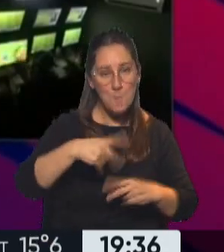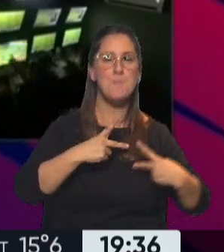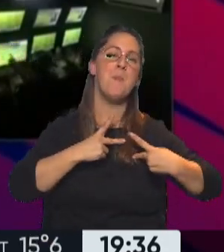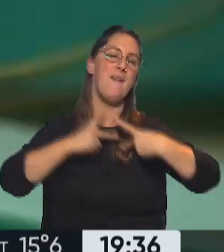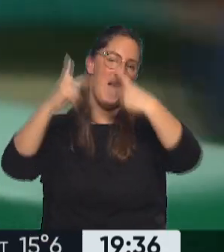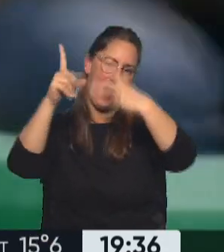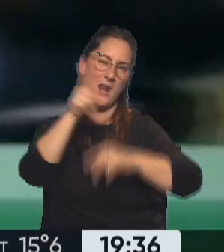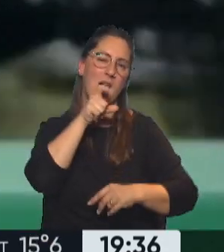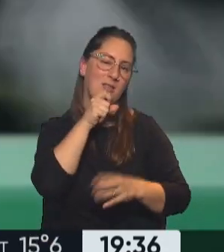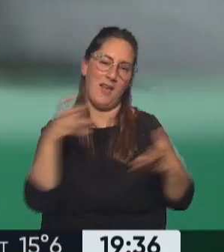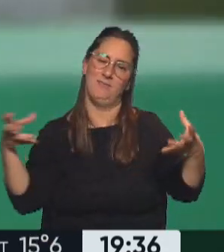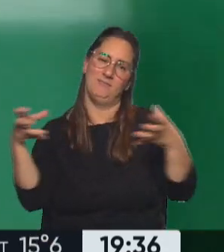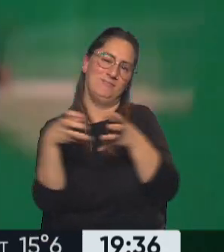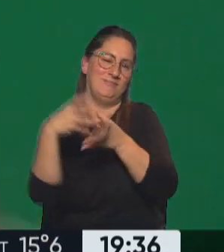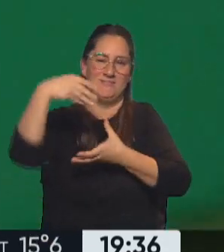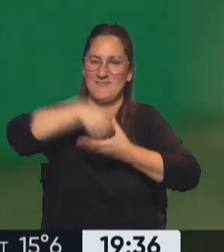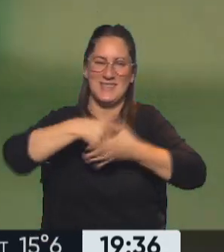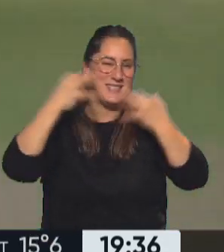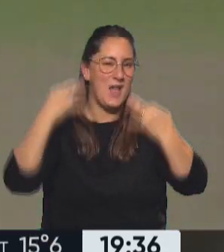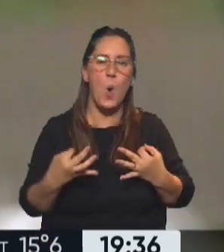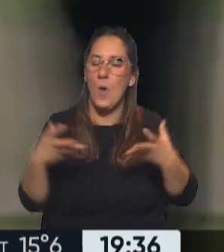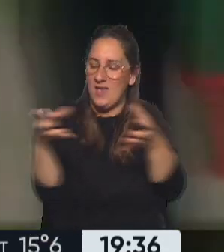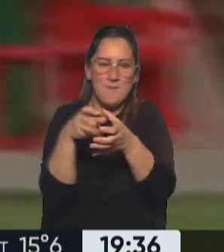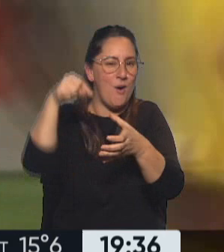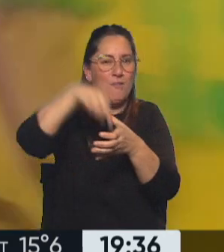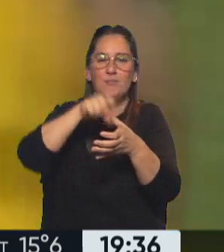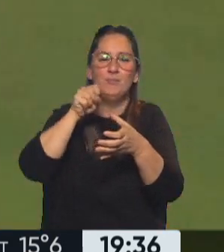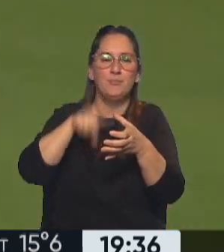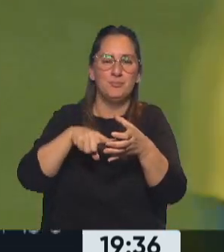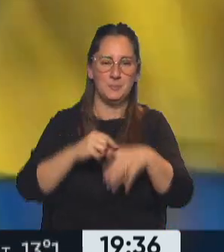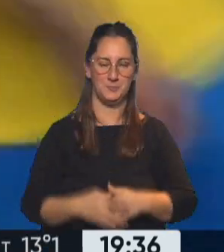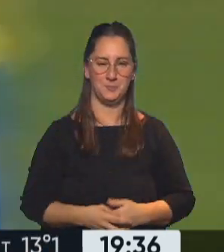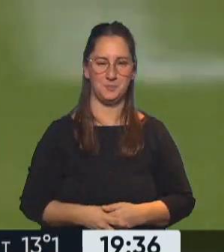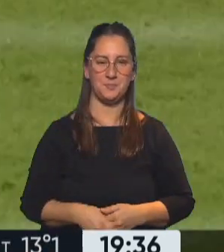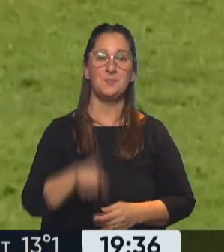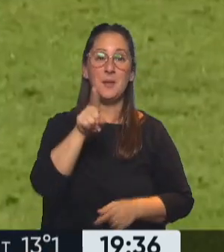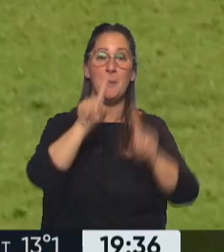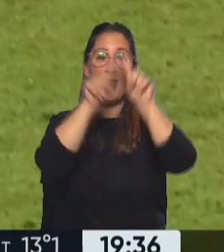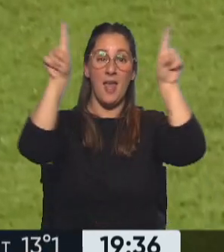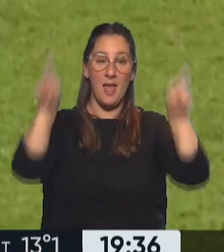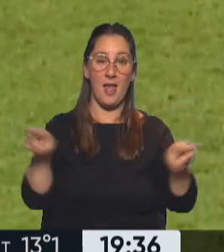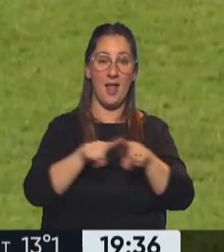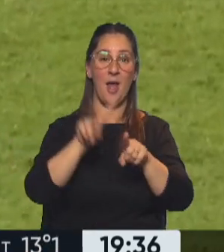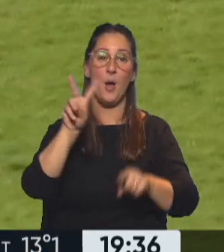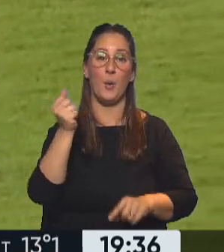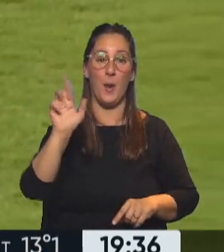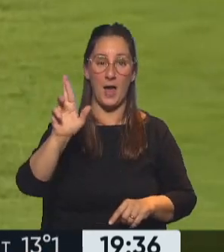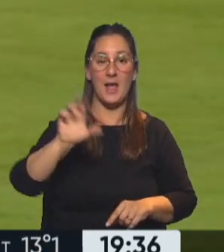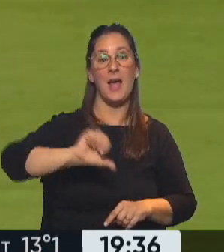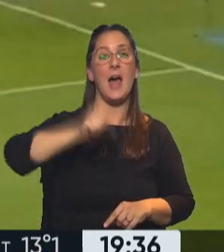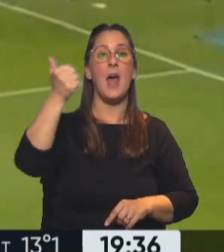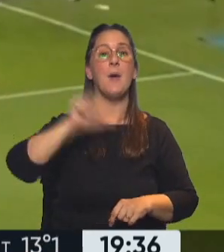ellos, seguro, porque es parte de este grupo. Mira cómo pide. Sí, el VAR, porque, bueno, ganaba con